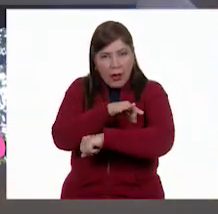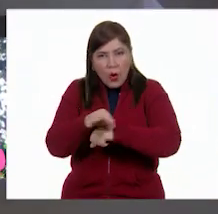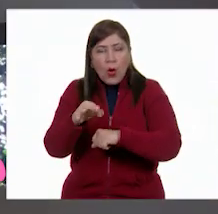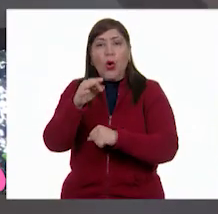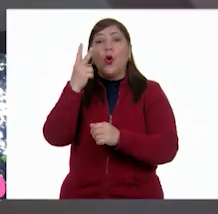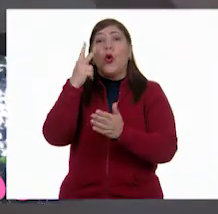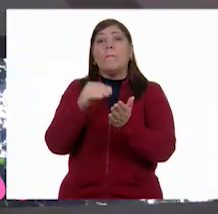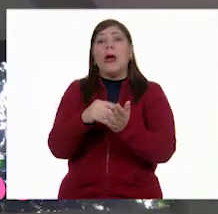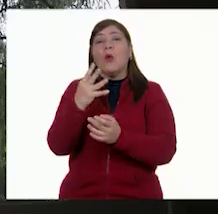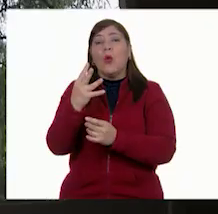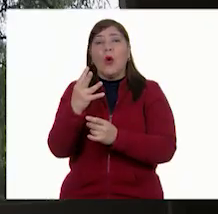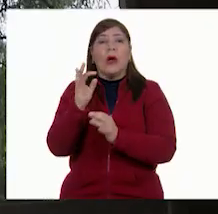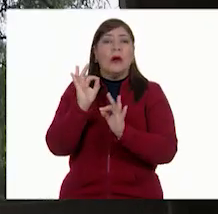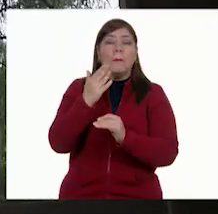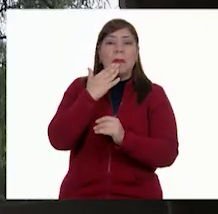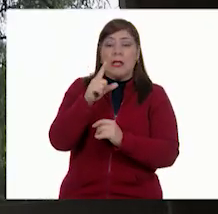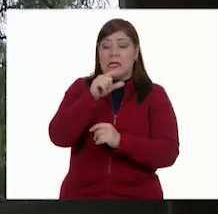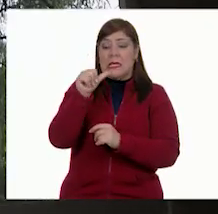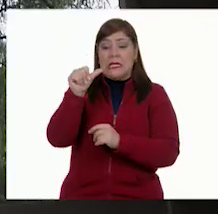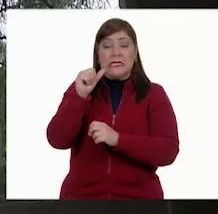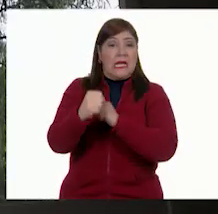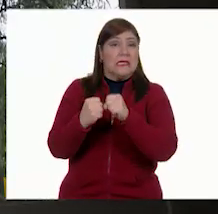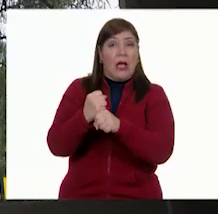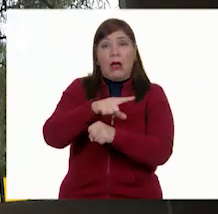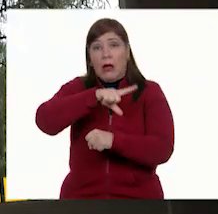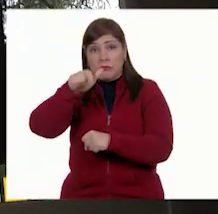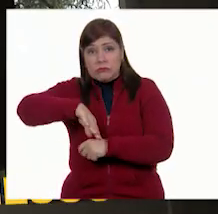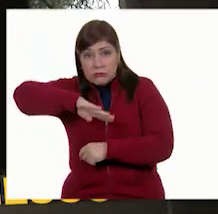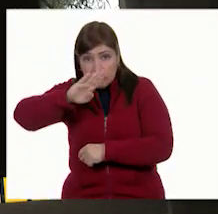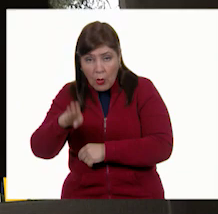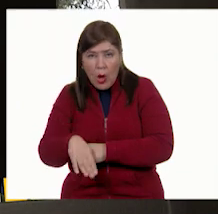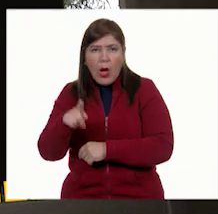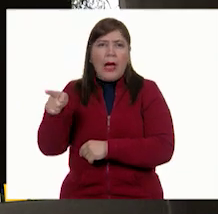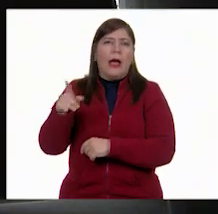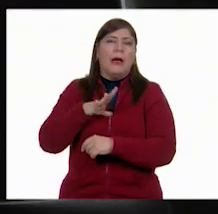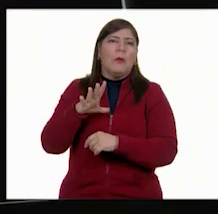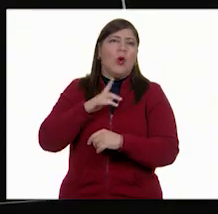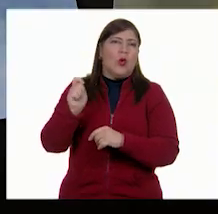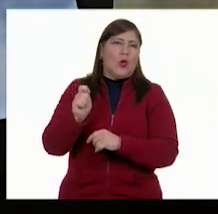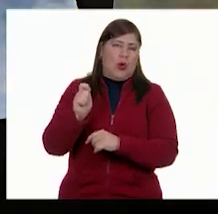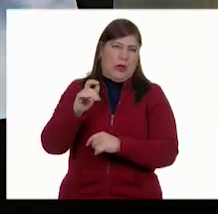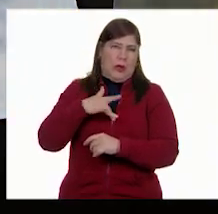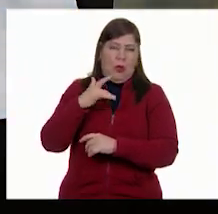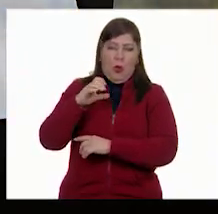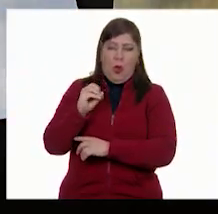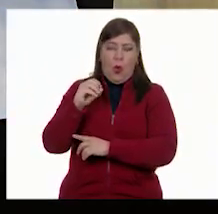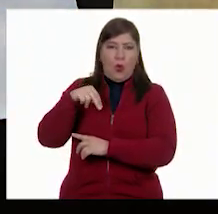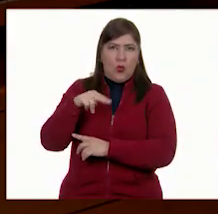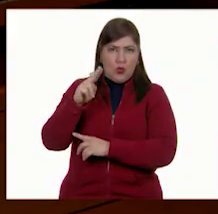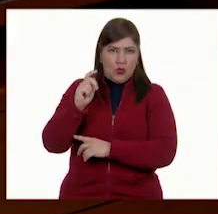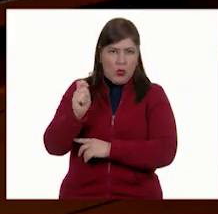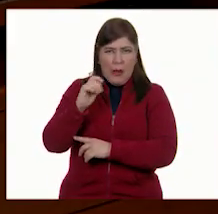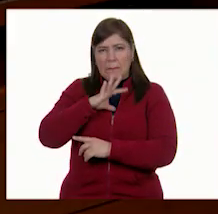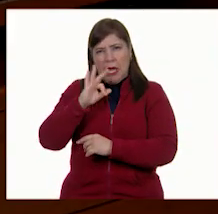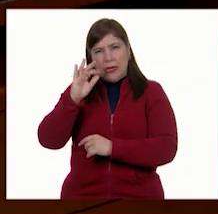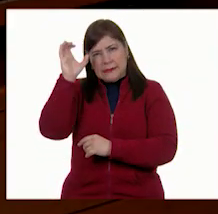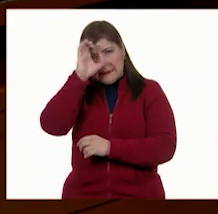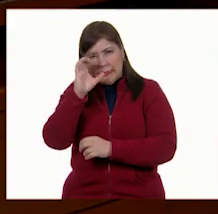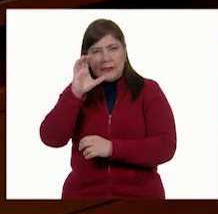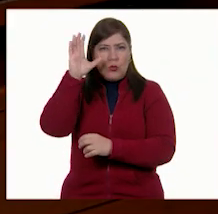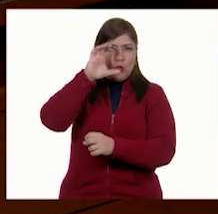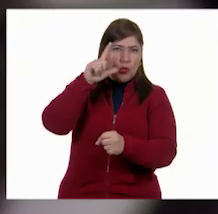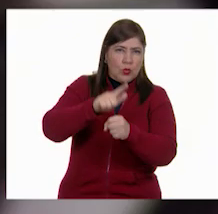2004, 16 años después de su muerte, cuando la Organización de las Naciones Unidas para la Educación, la Ciencia y la